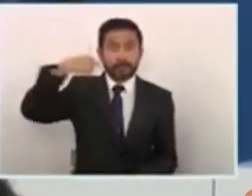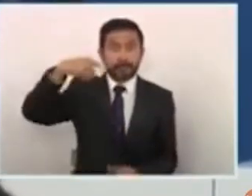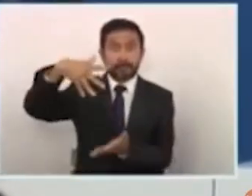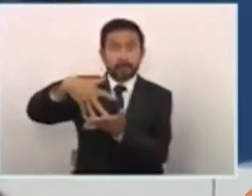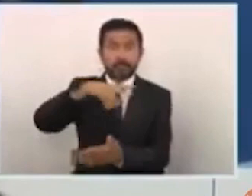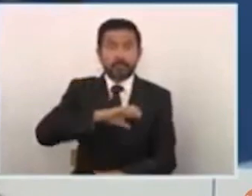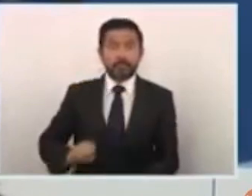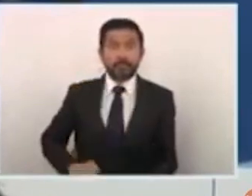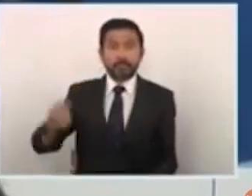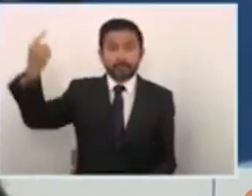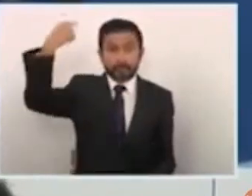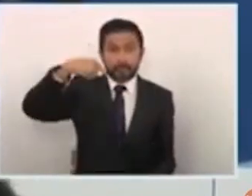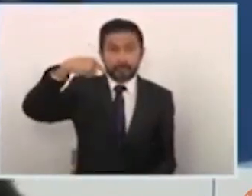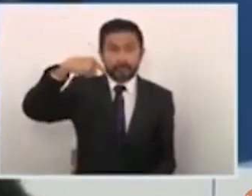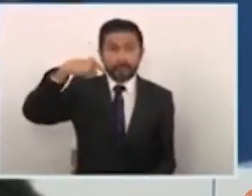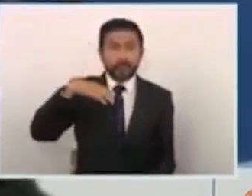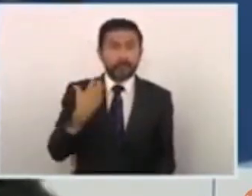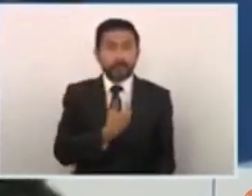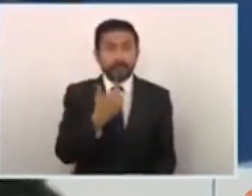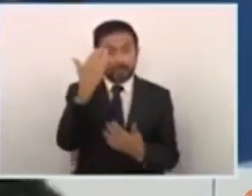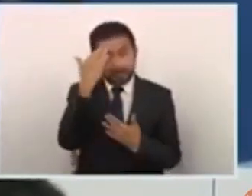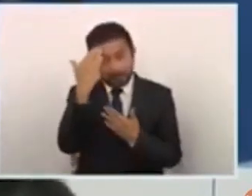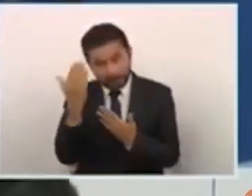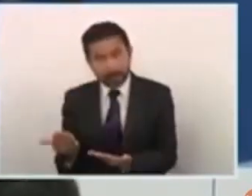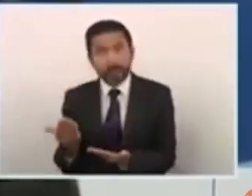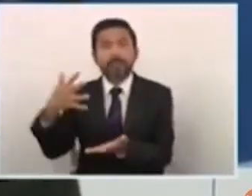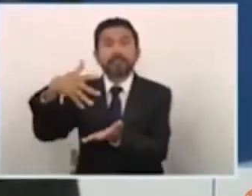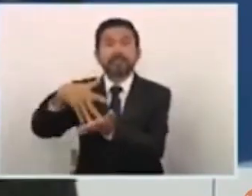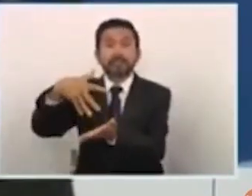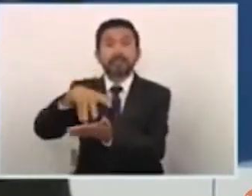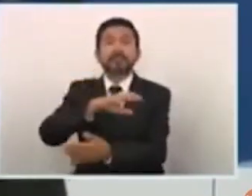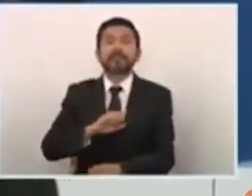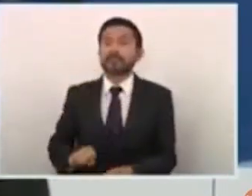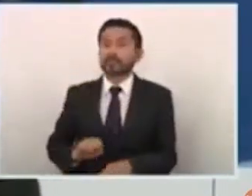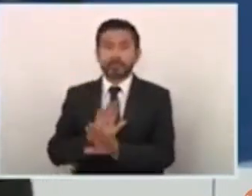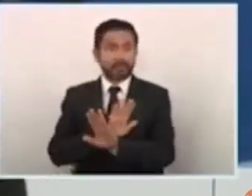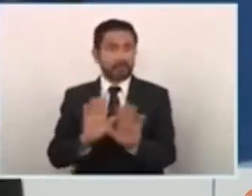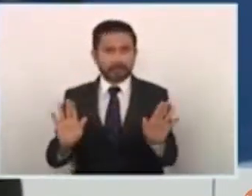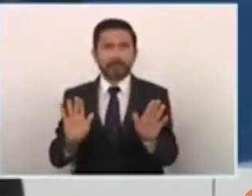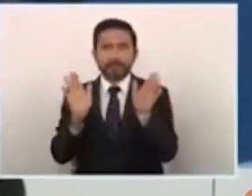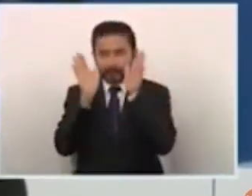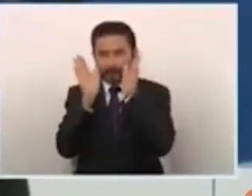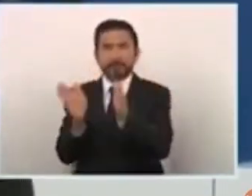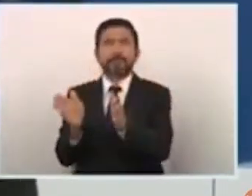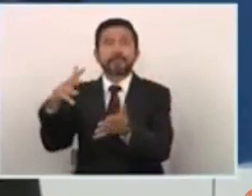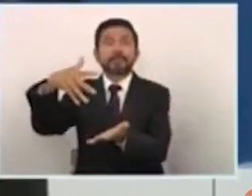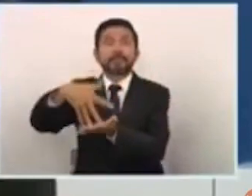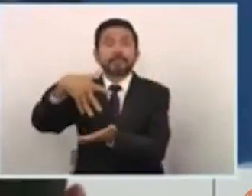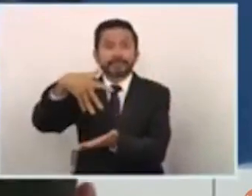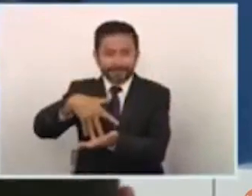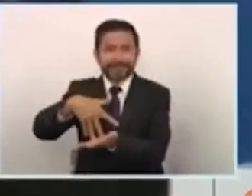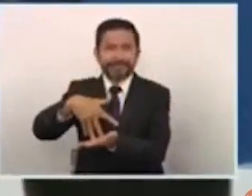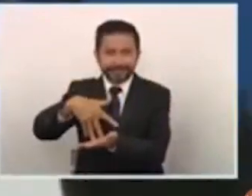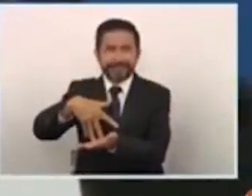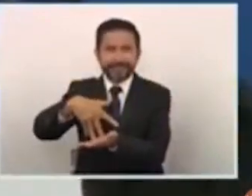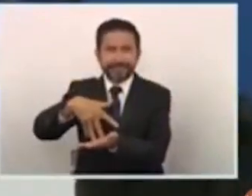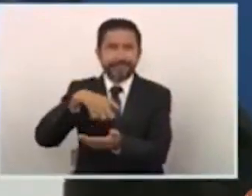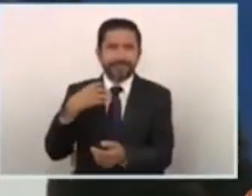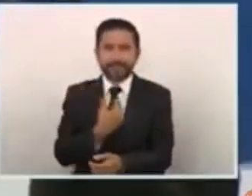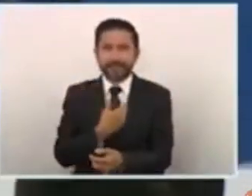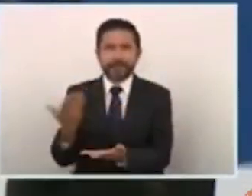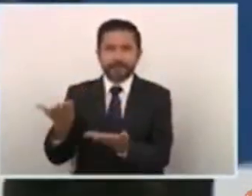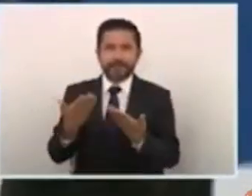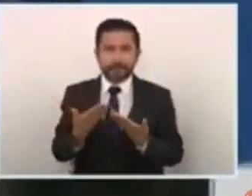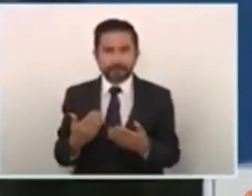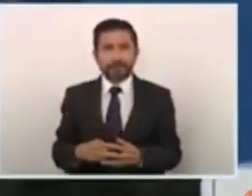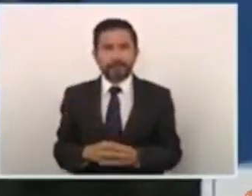del pueblo y solamente al pueblo es al que vamos a escuchar y solamente al pueblo es al que nos